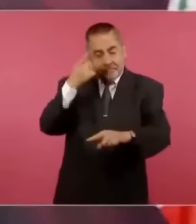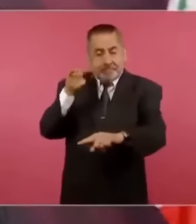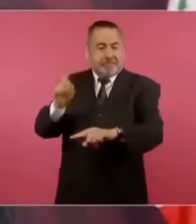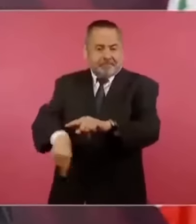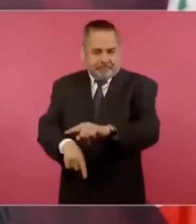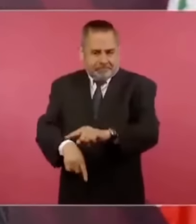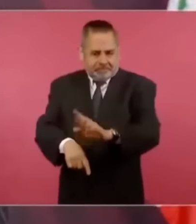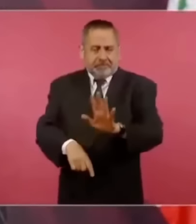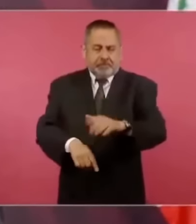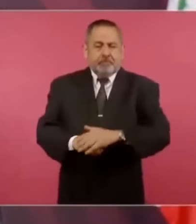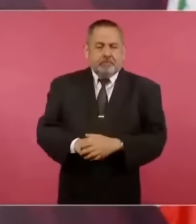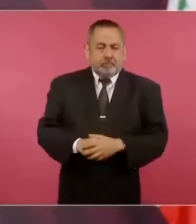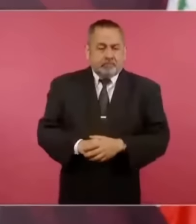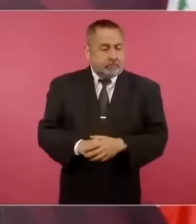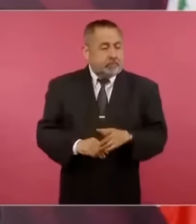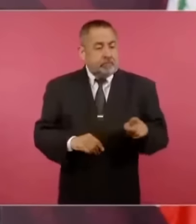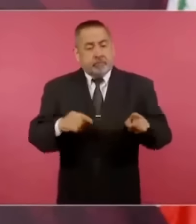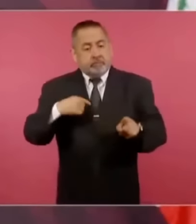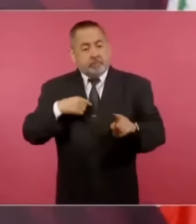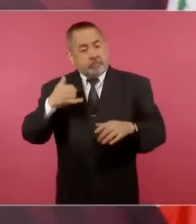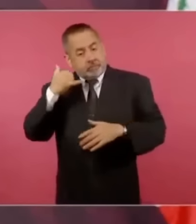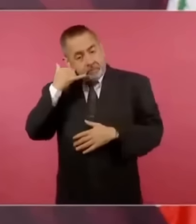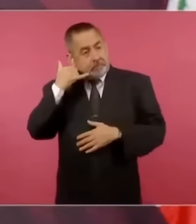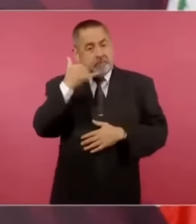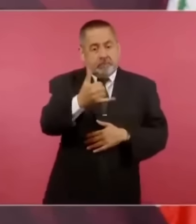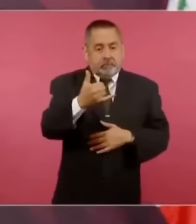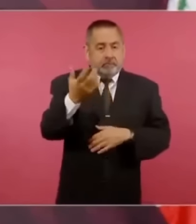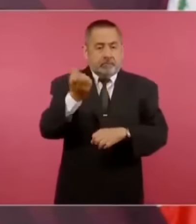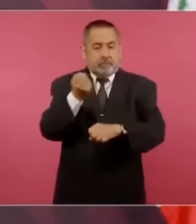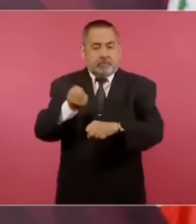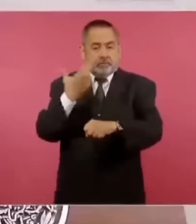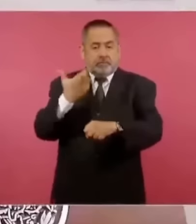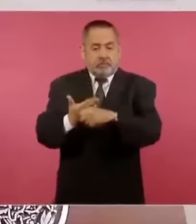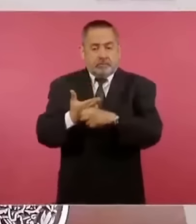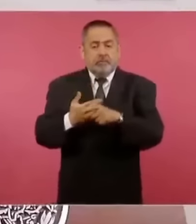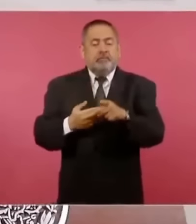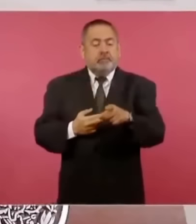y le tuve que hablar al secretario